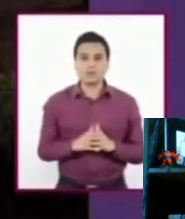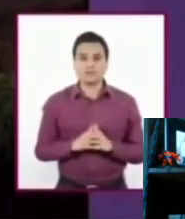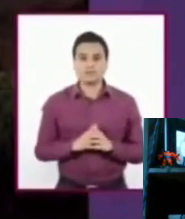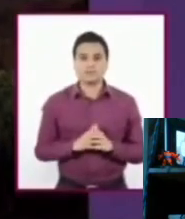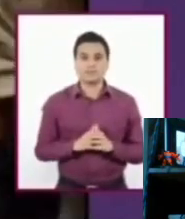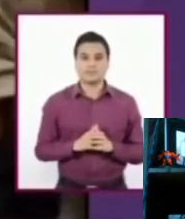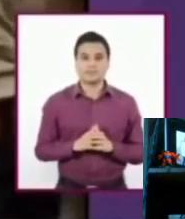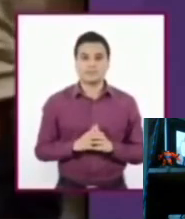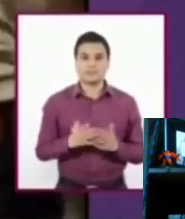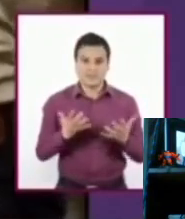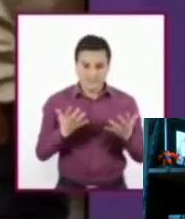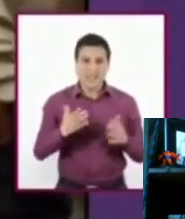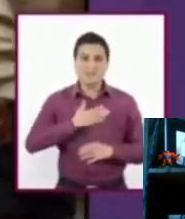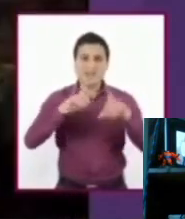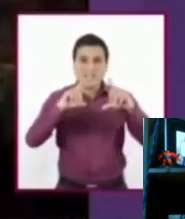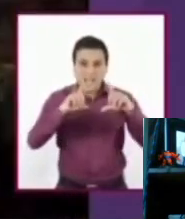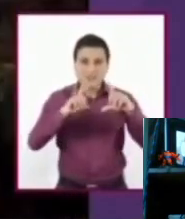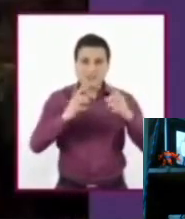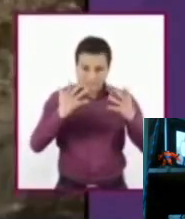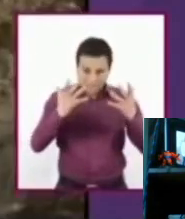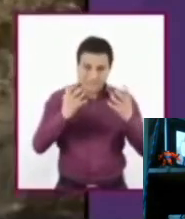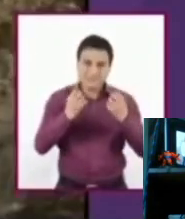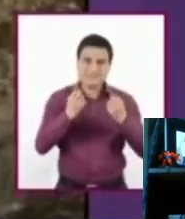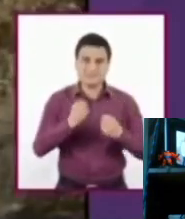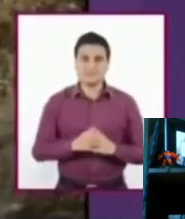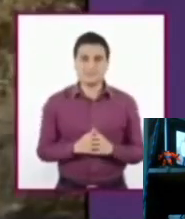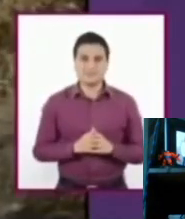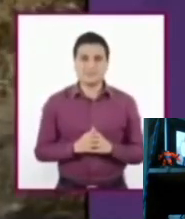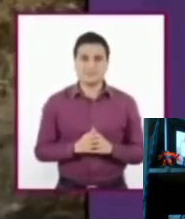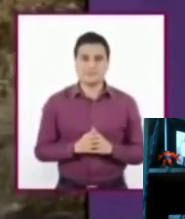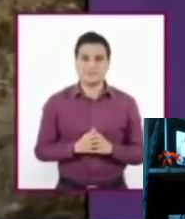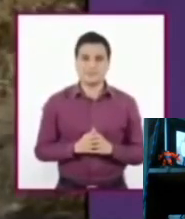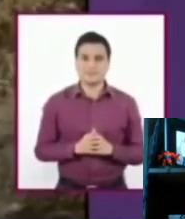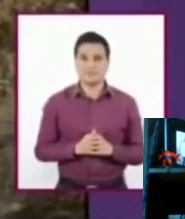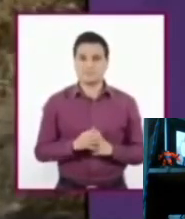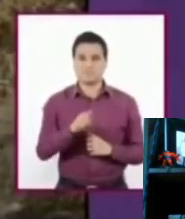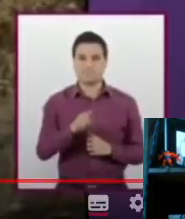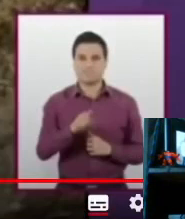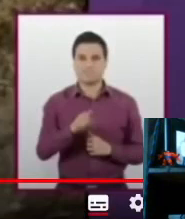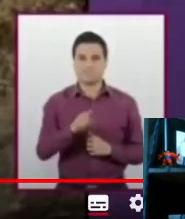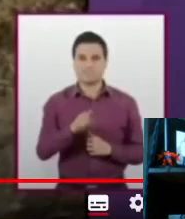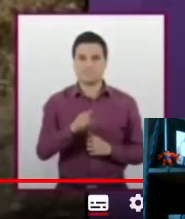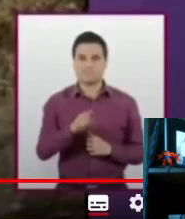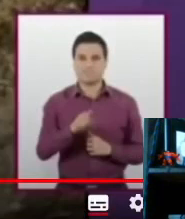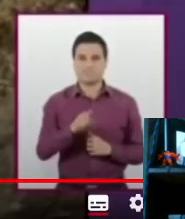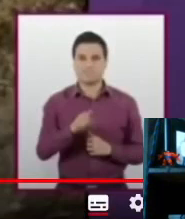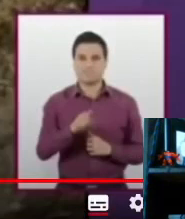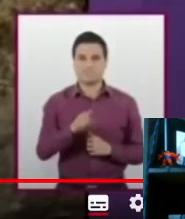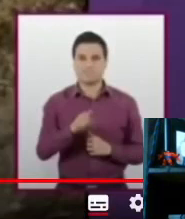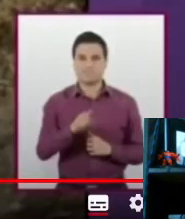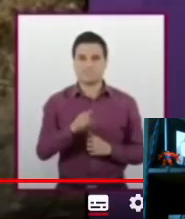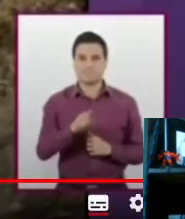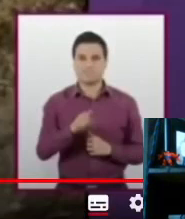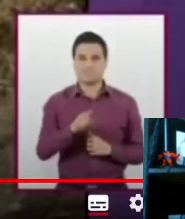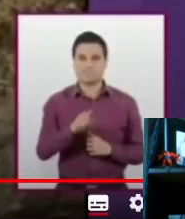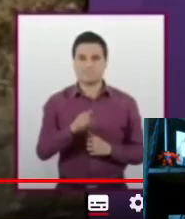o no cuando llegó aquí guardián here